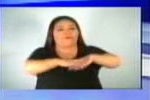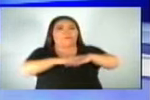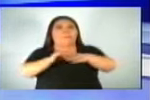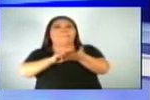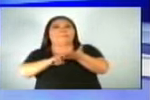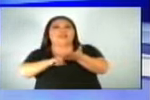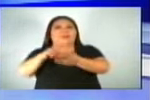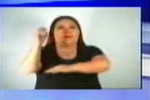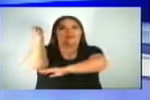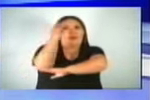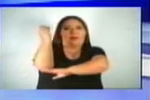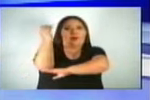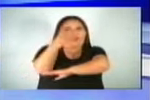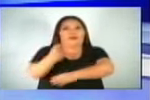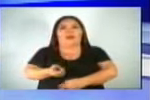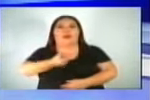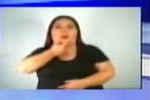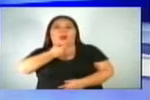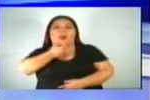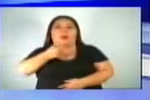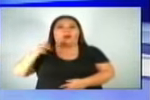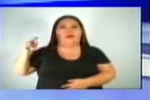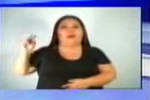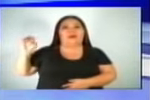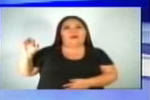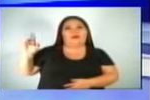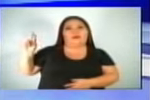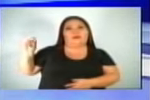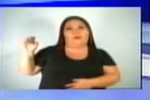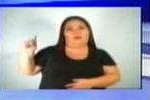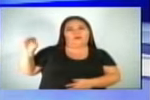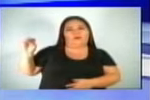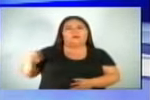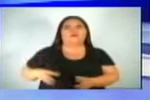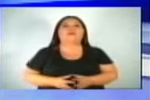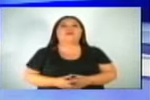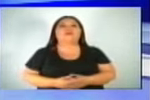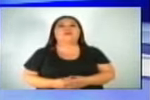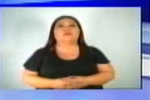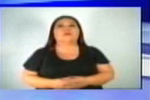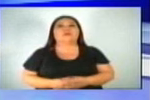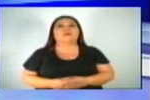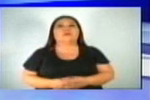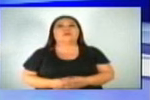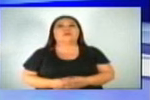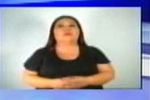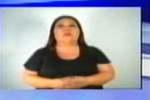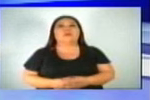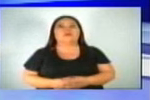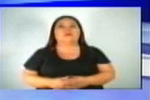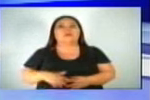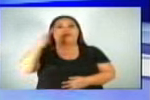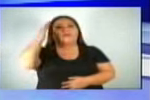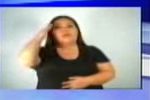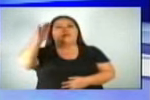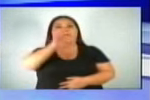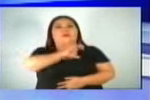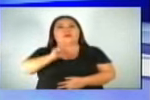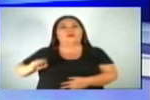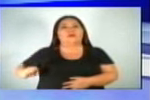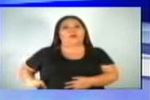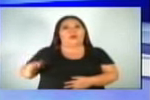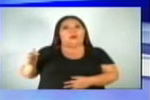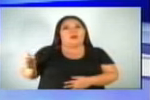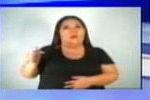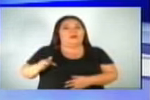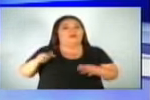salvadoreño. Ernesto Cornejo nos amplía la información. Ernesto, adelante. El Salvador se verá influenciado en las próximas horas